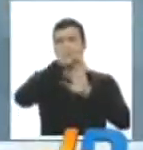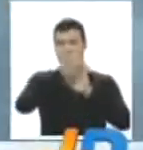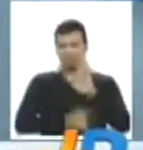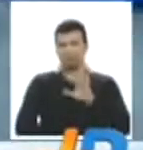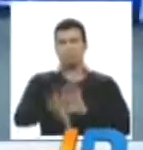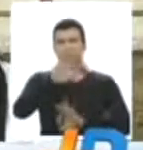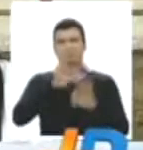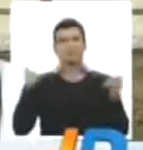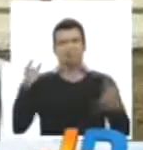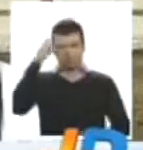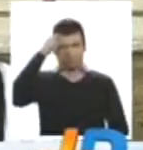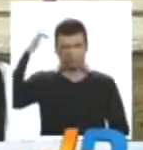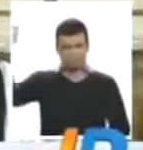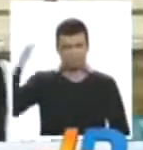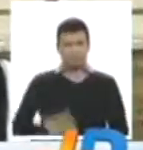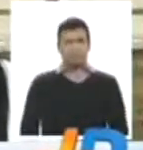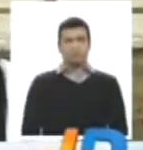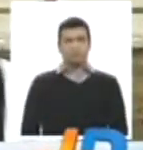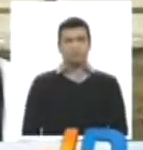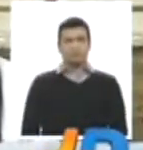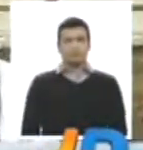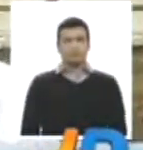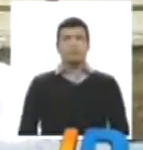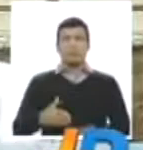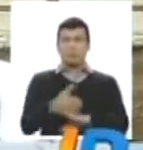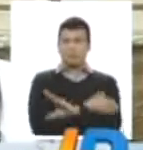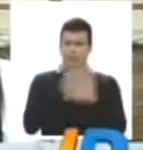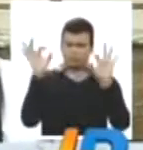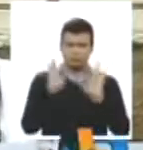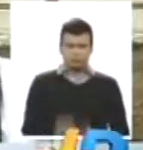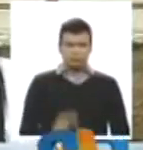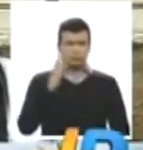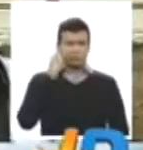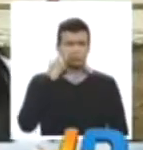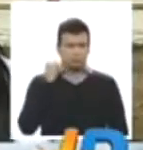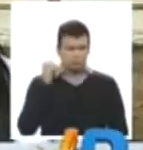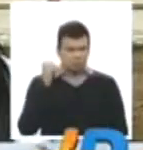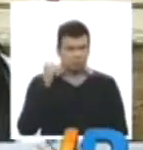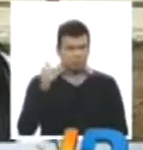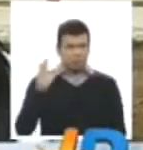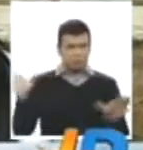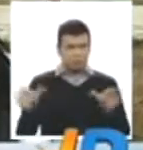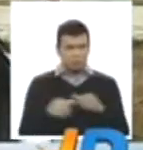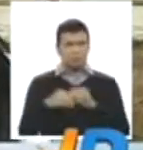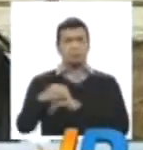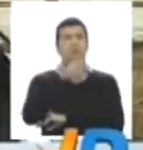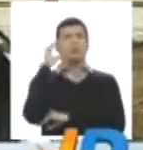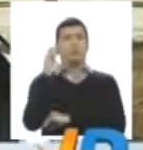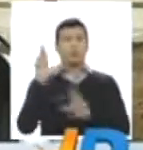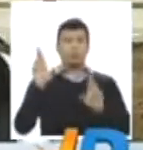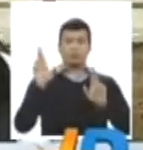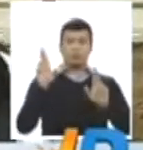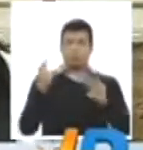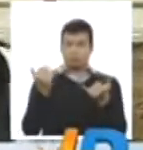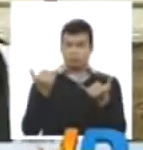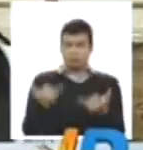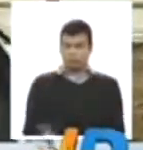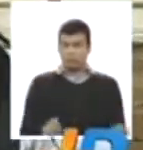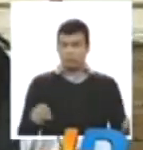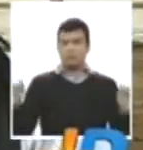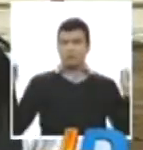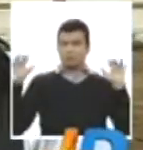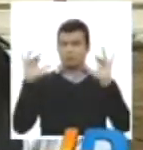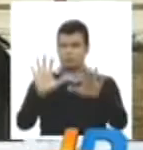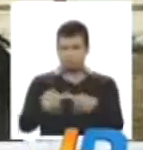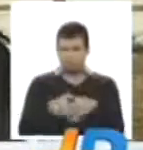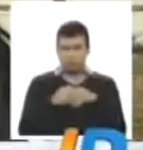cumplió en Cartagena. Creo que llegamos muy bien preparados al selectivo a Colombia y pues espero ahora en la concentración pues